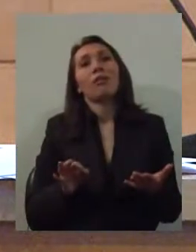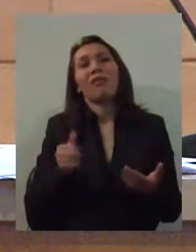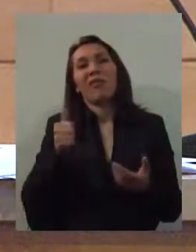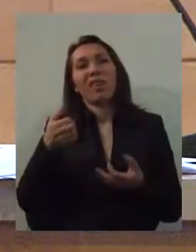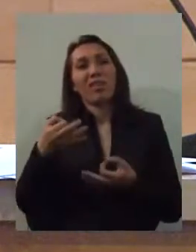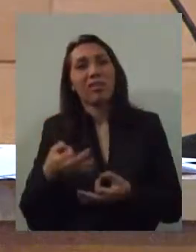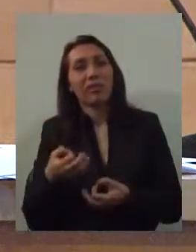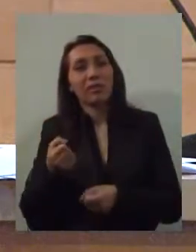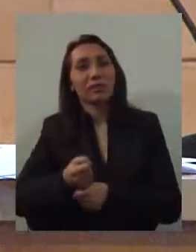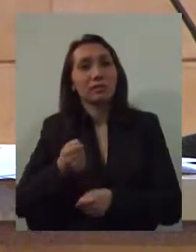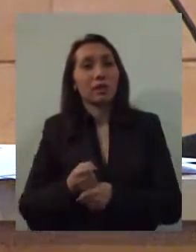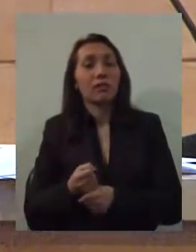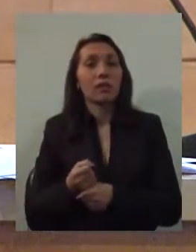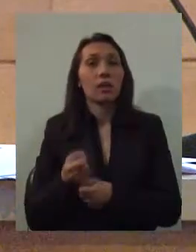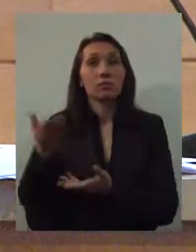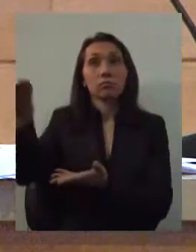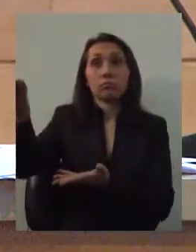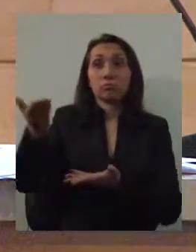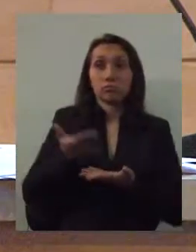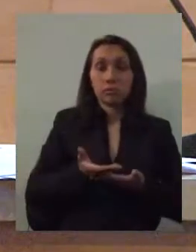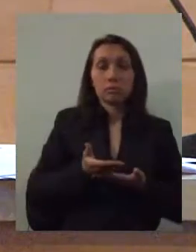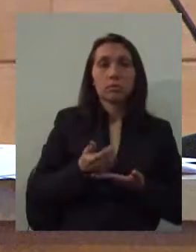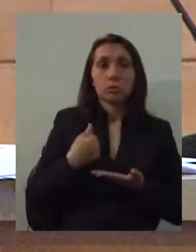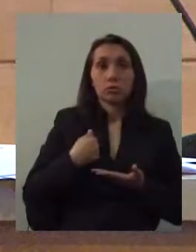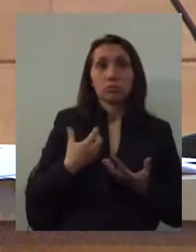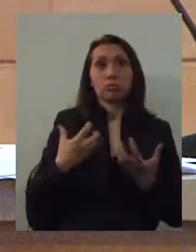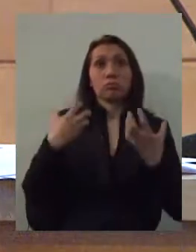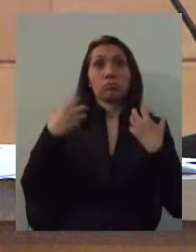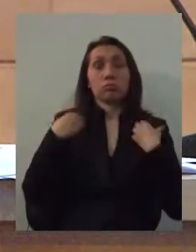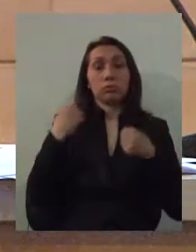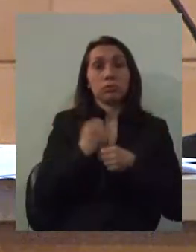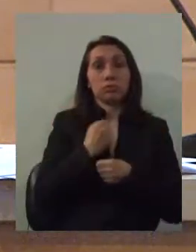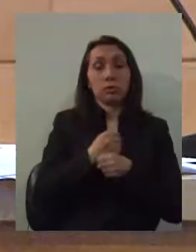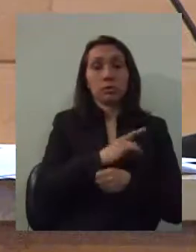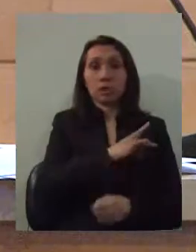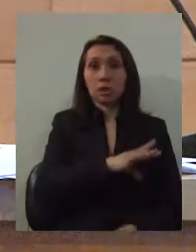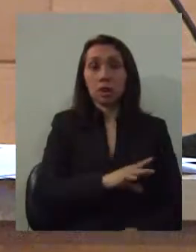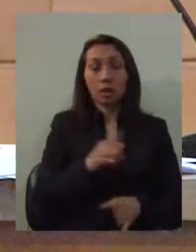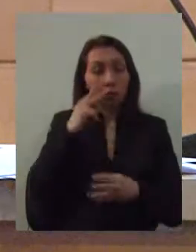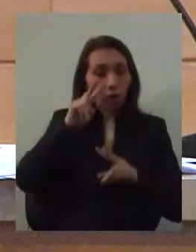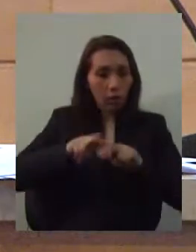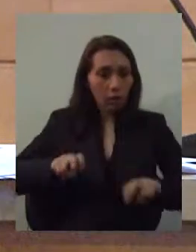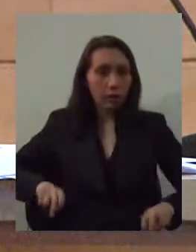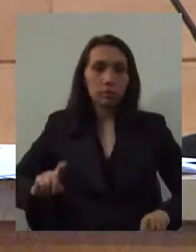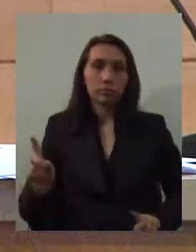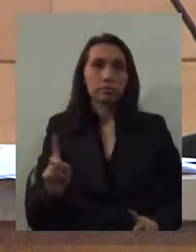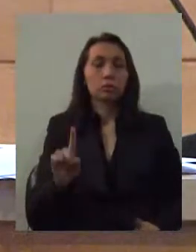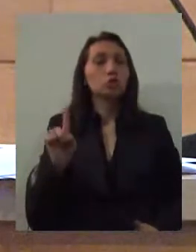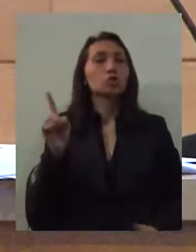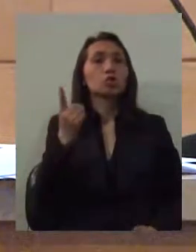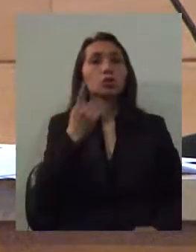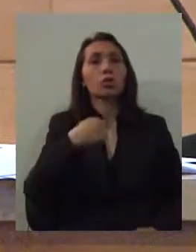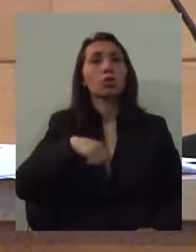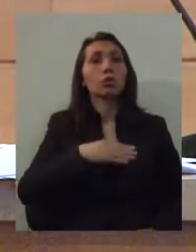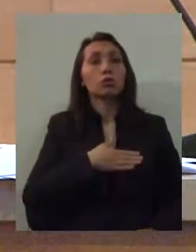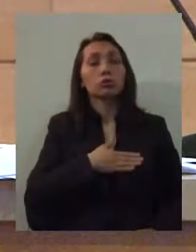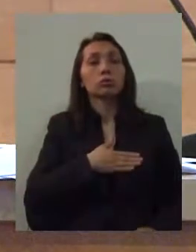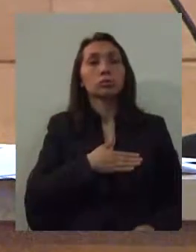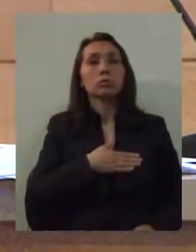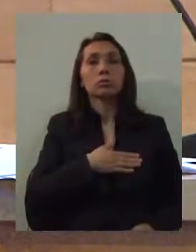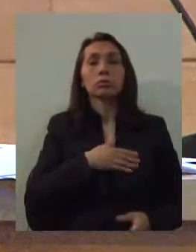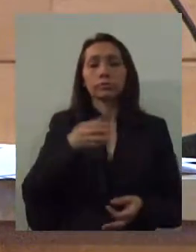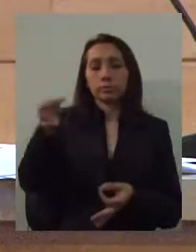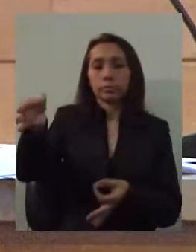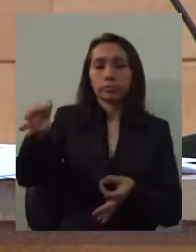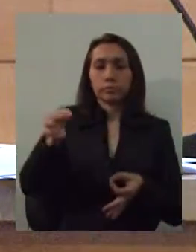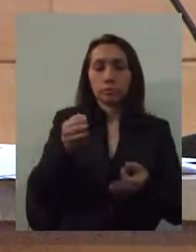ineficacia o improcedencia, lo que viene resuelto, no es tarea del tribunal chileno. Simplemente nosotros nos limitamos a